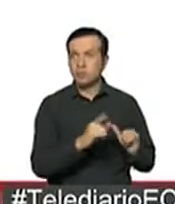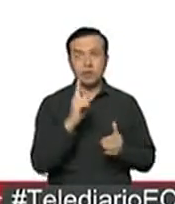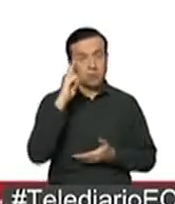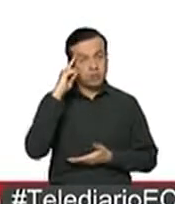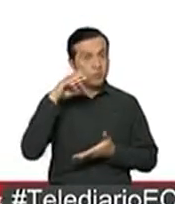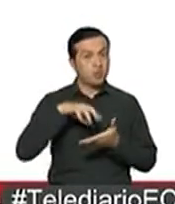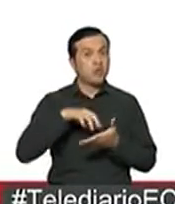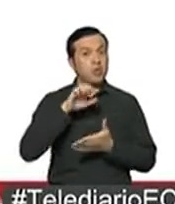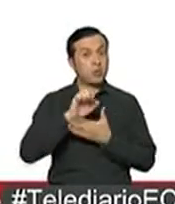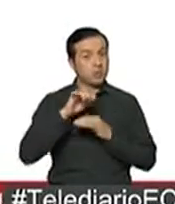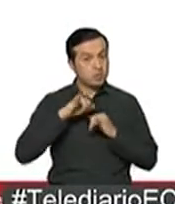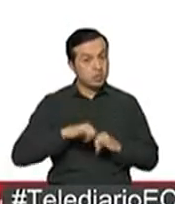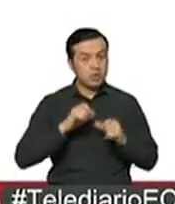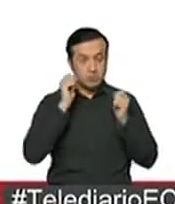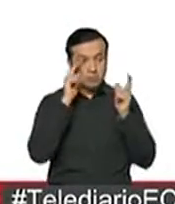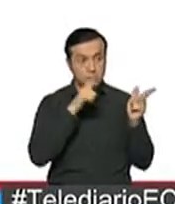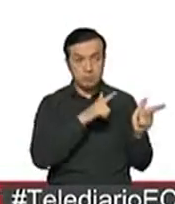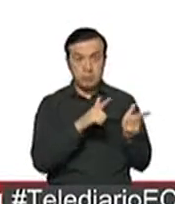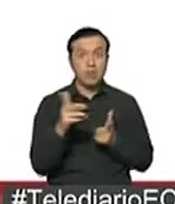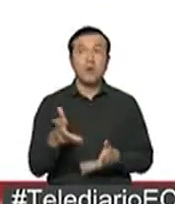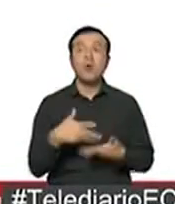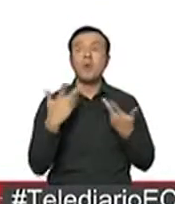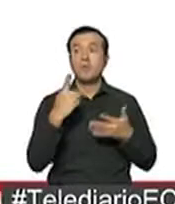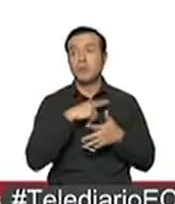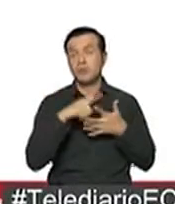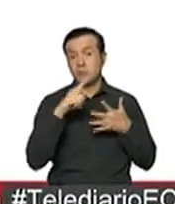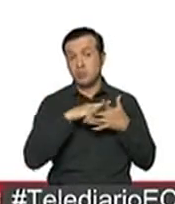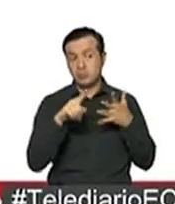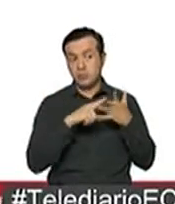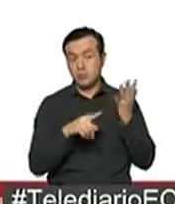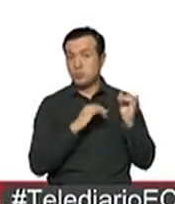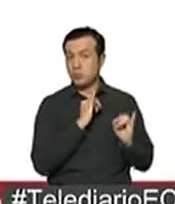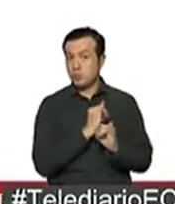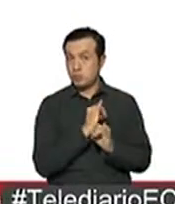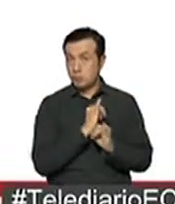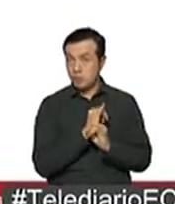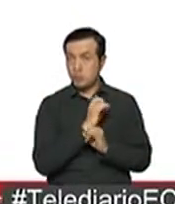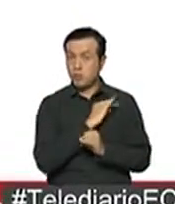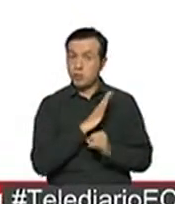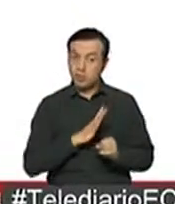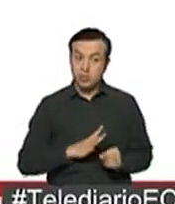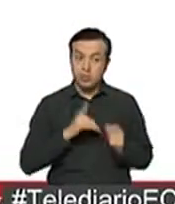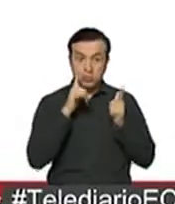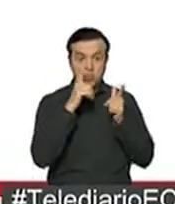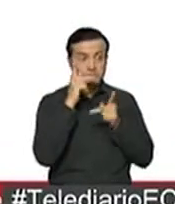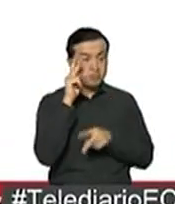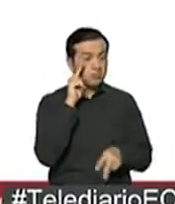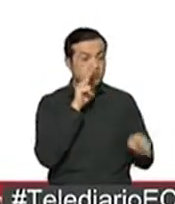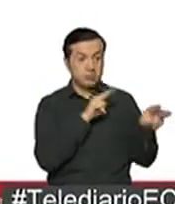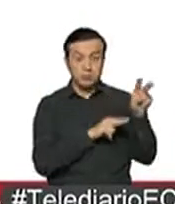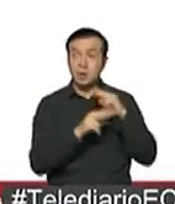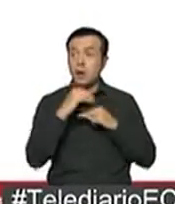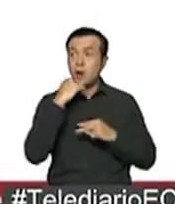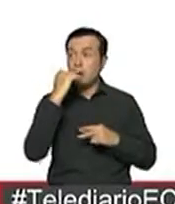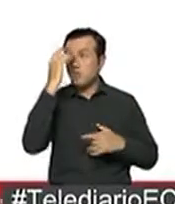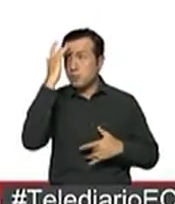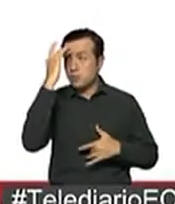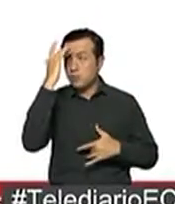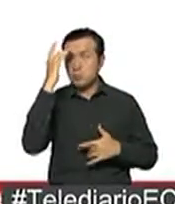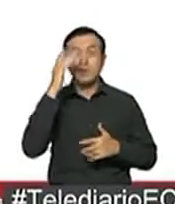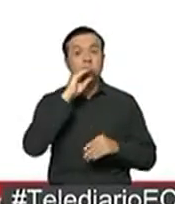nacional continúa activado a través de diferentes instituciones para prevenir y detectar posibles casos